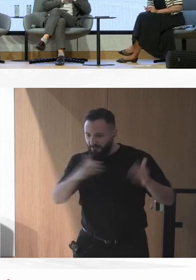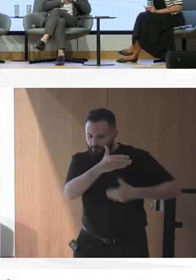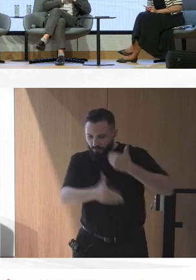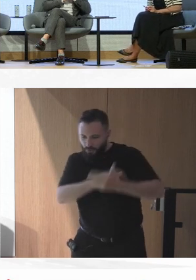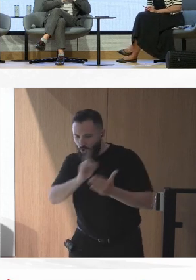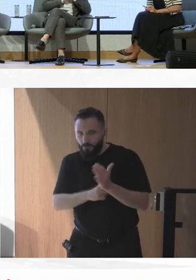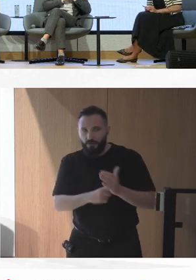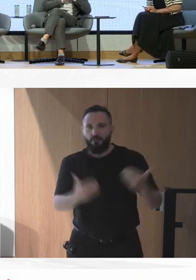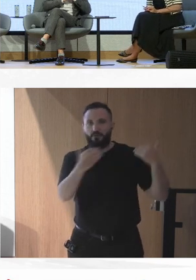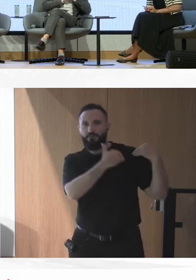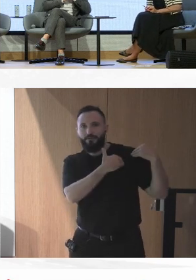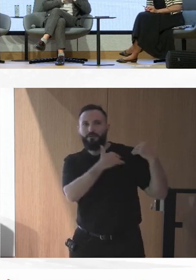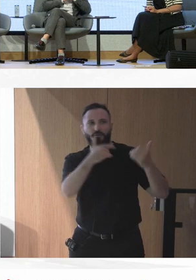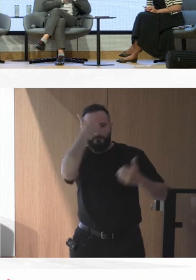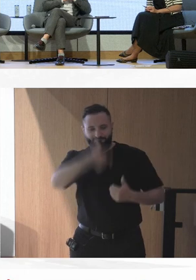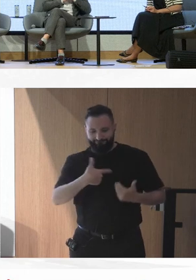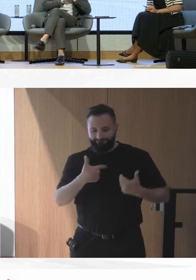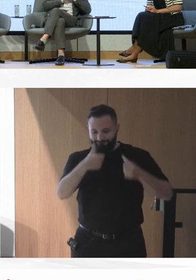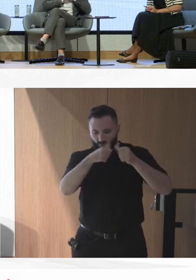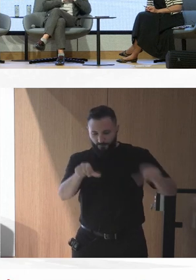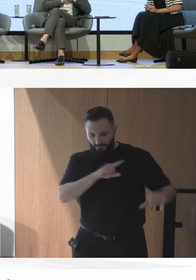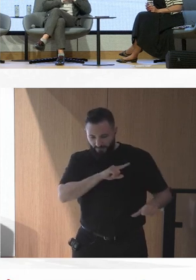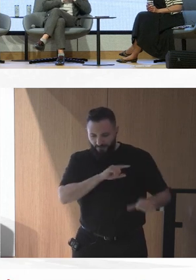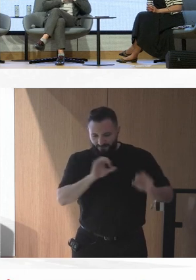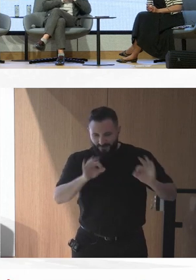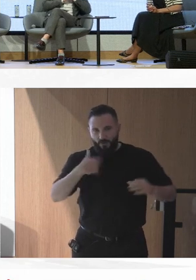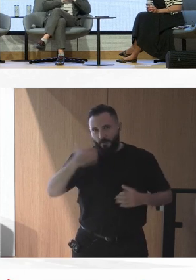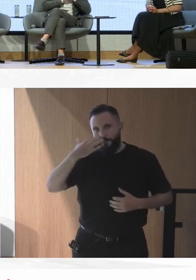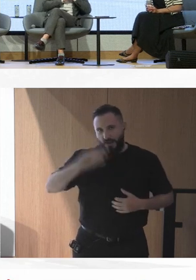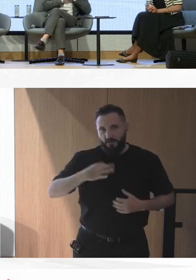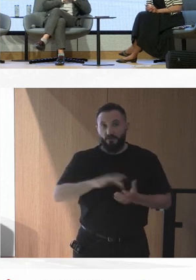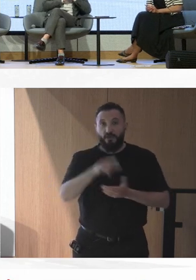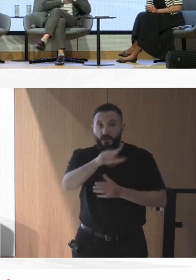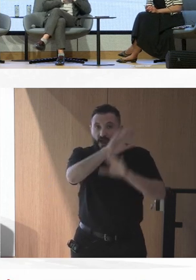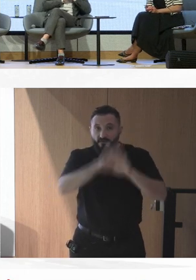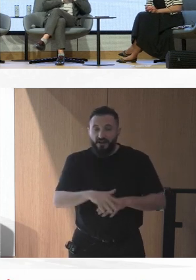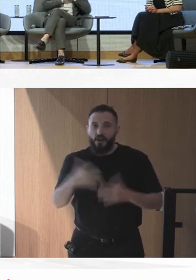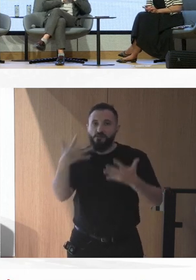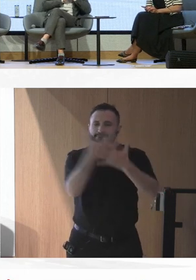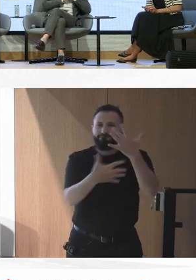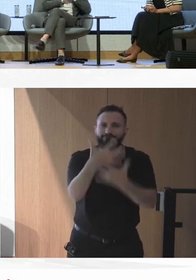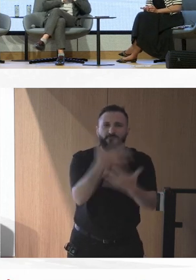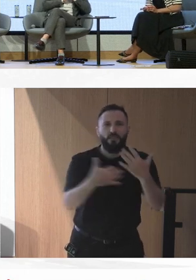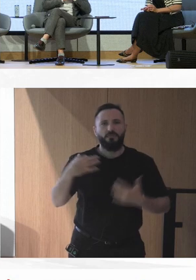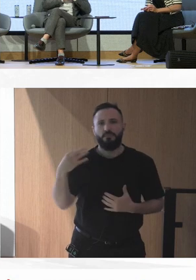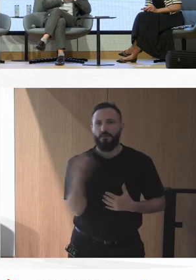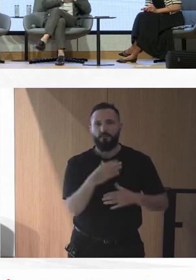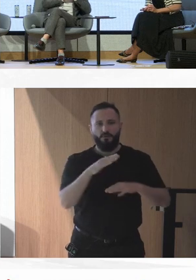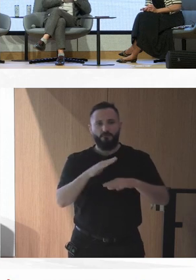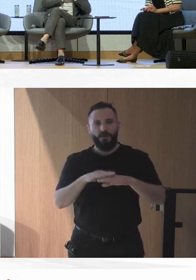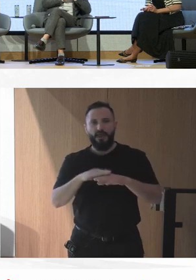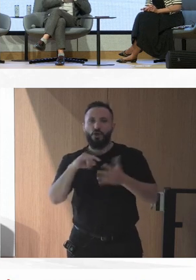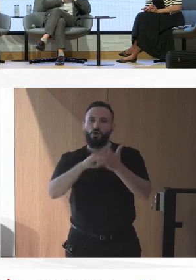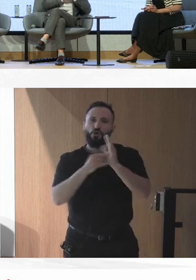yo creo que hay que ir a una definición de situaciones lo más neutral posible, pero al final combinar eso con unas respuestas que sean realmente proporcionadas, que tienen